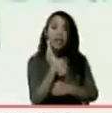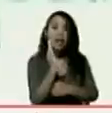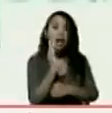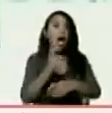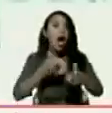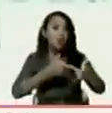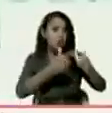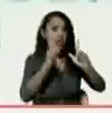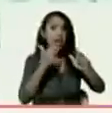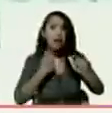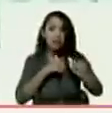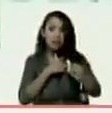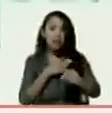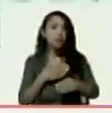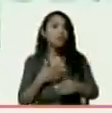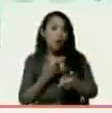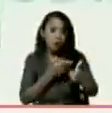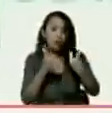nosotros.